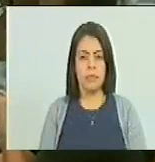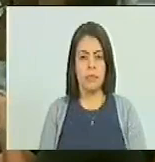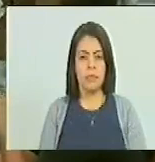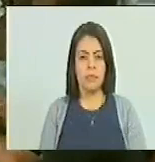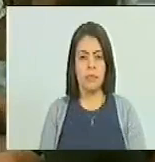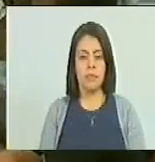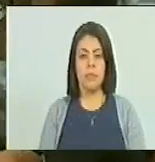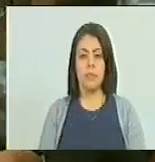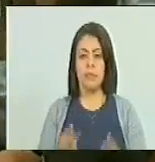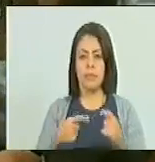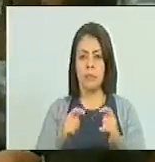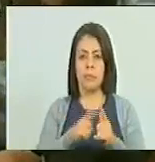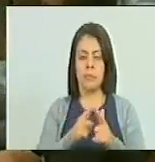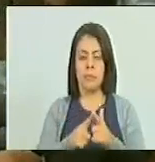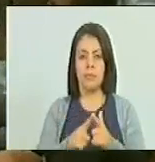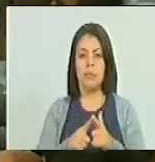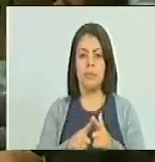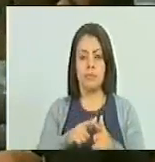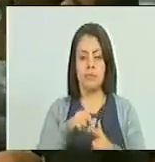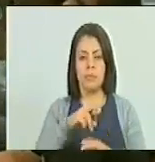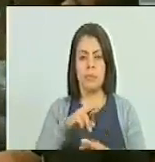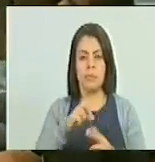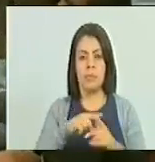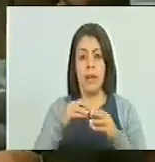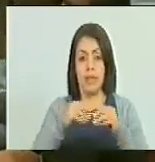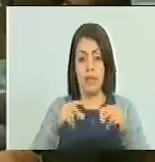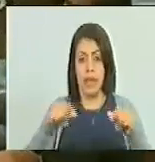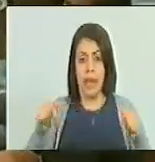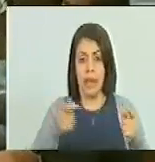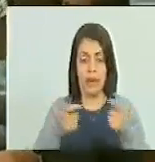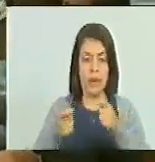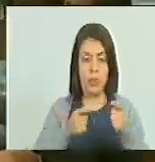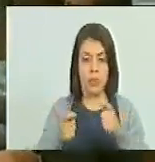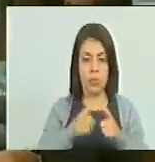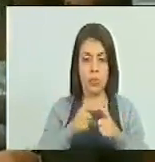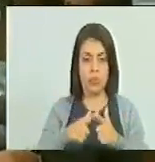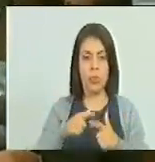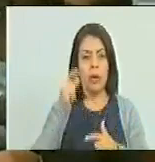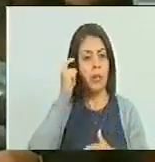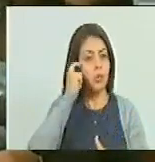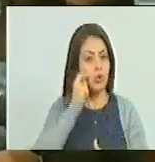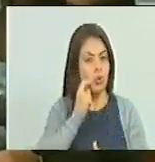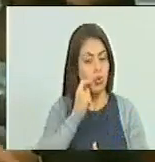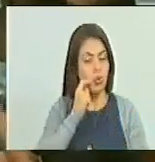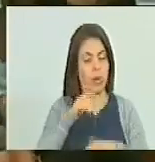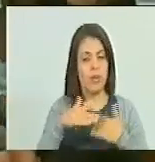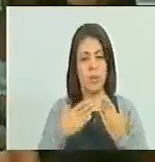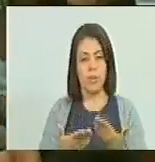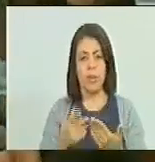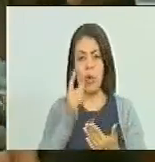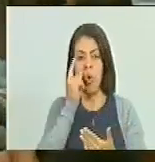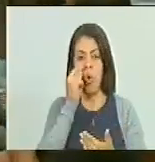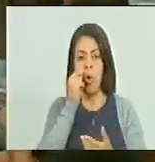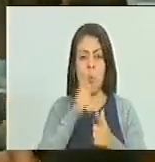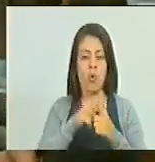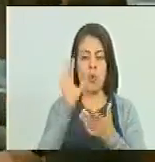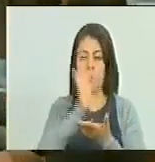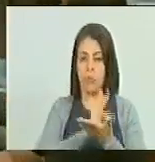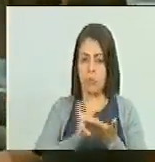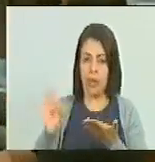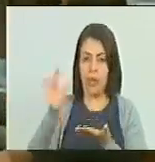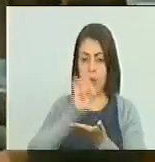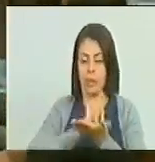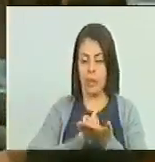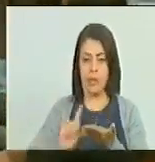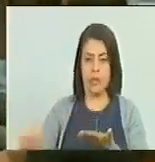del tratado de regularización de las guerras. Recordamos a Antonio José de Sucre como un hombre fiel,